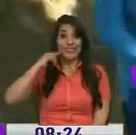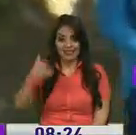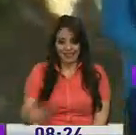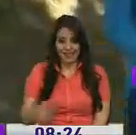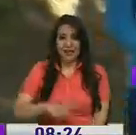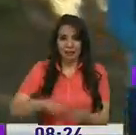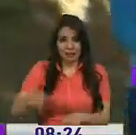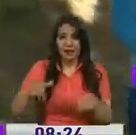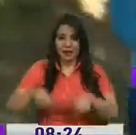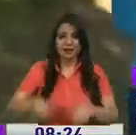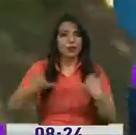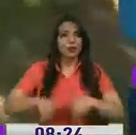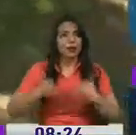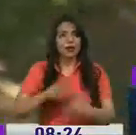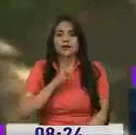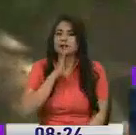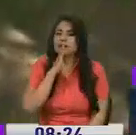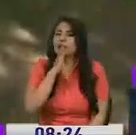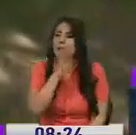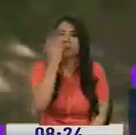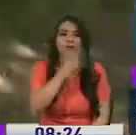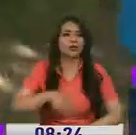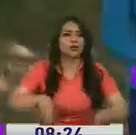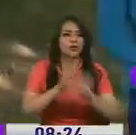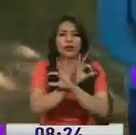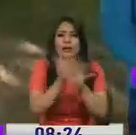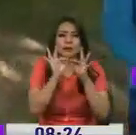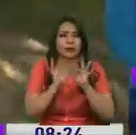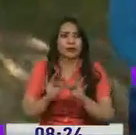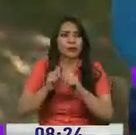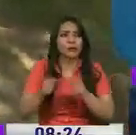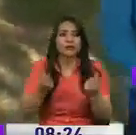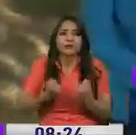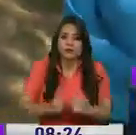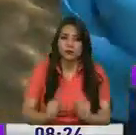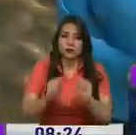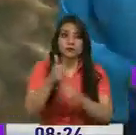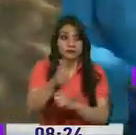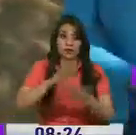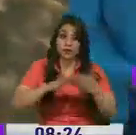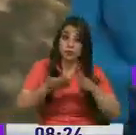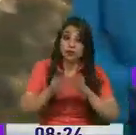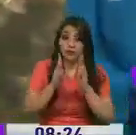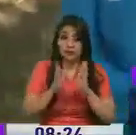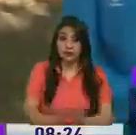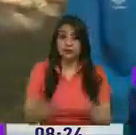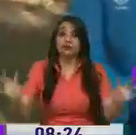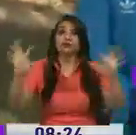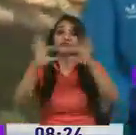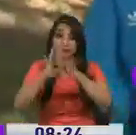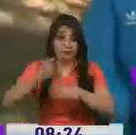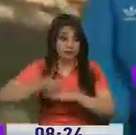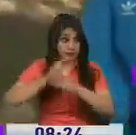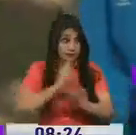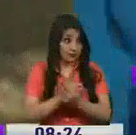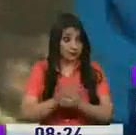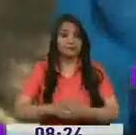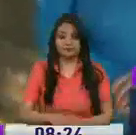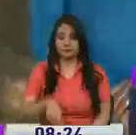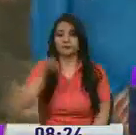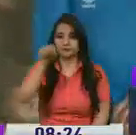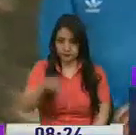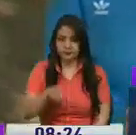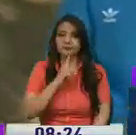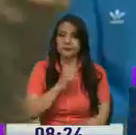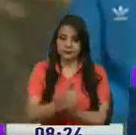aquí y siempre ha estado muy bien mantenido, pero es del esfuerzo también de la comunidad en conjunto con la autoridad. Sí,